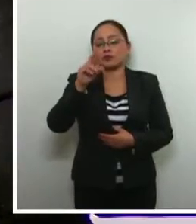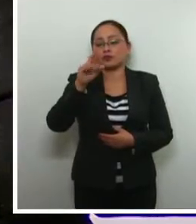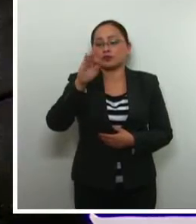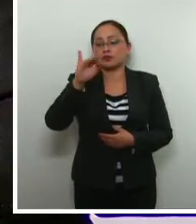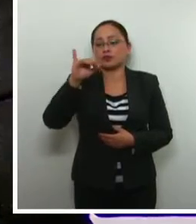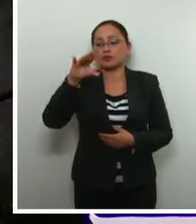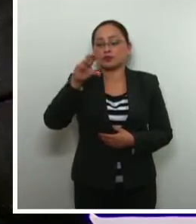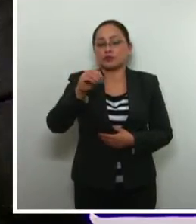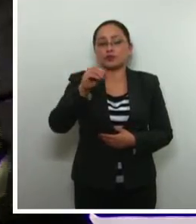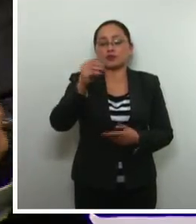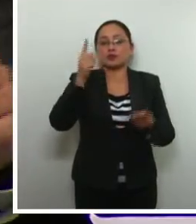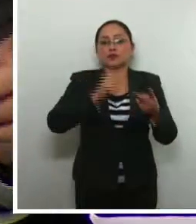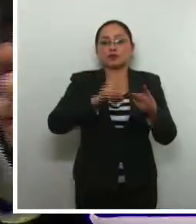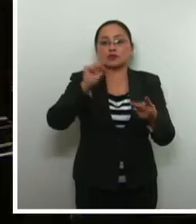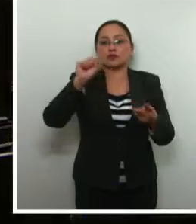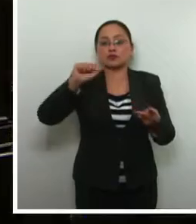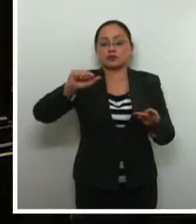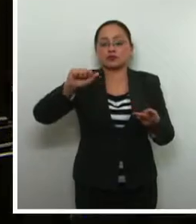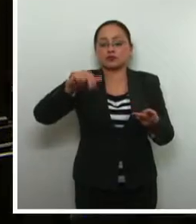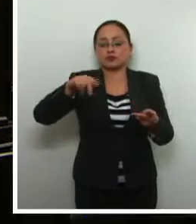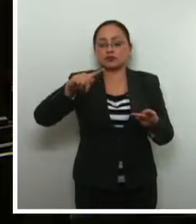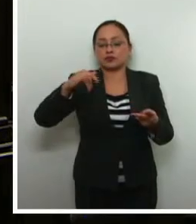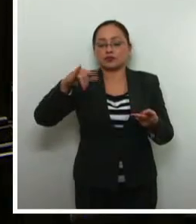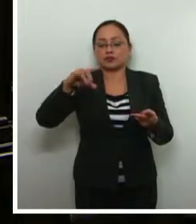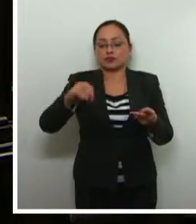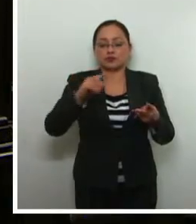diputado Santiago Krill. Sí, bueno, primero,